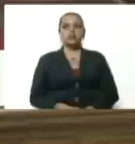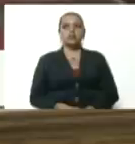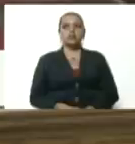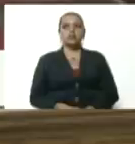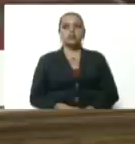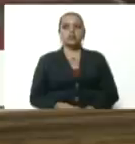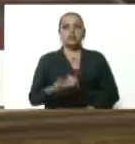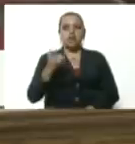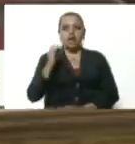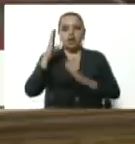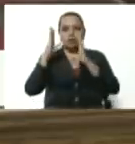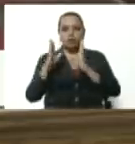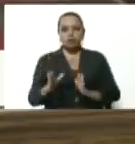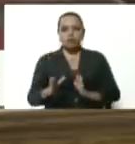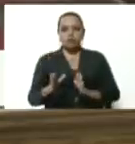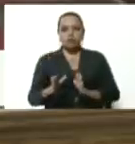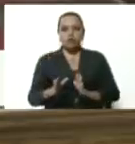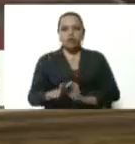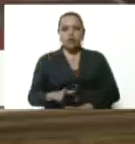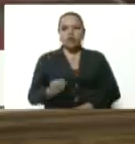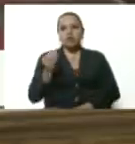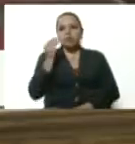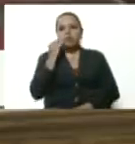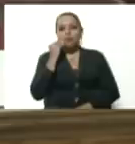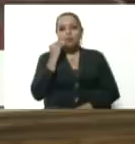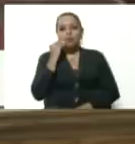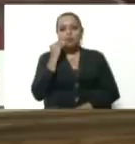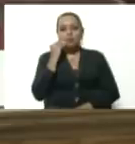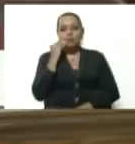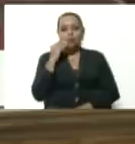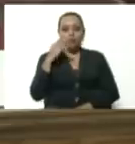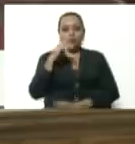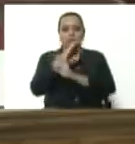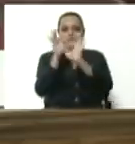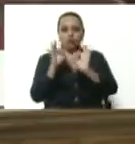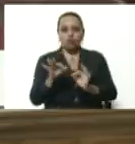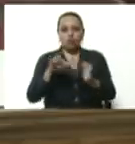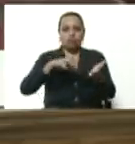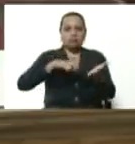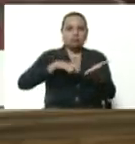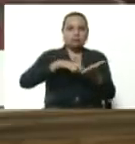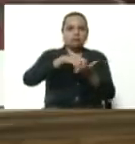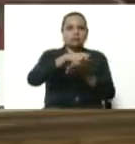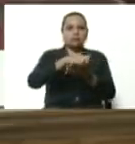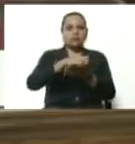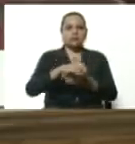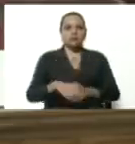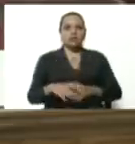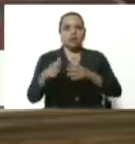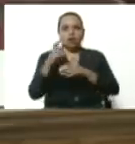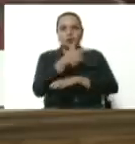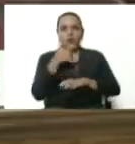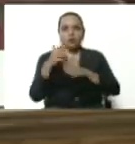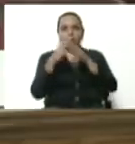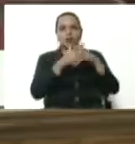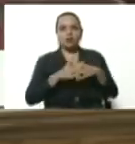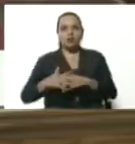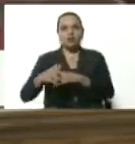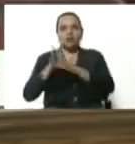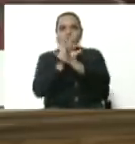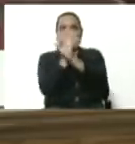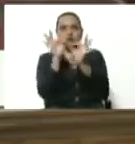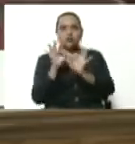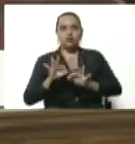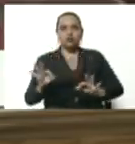posiciona en el ridículo papel de peones del imperialismo estadounidense y su absurda